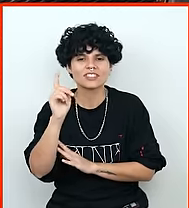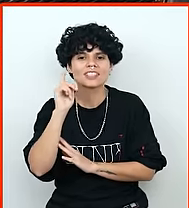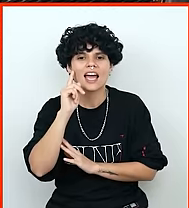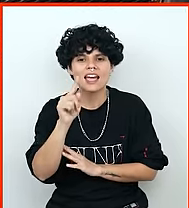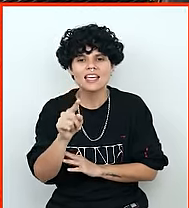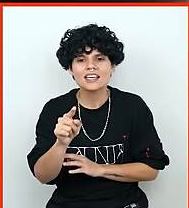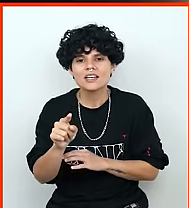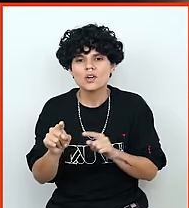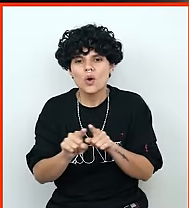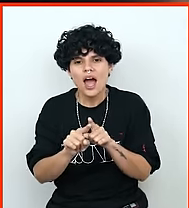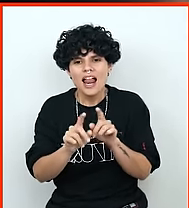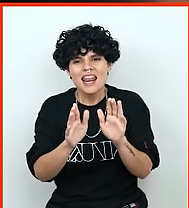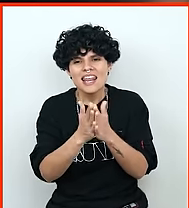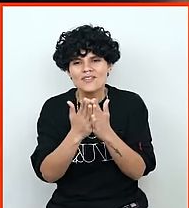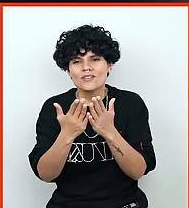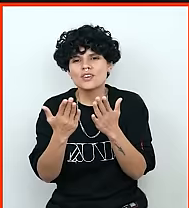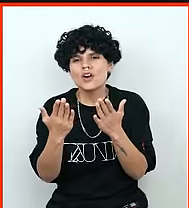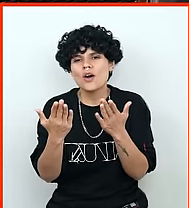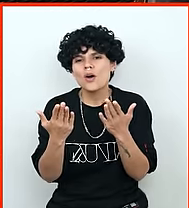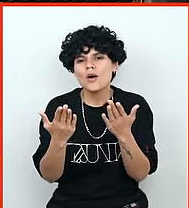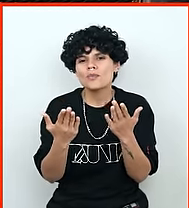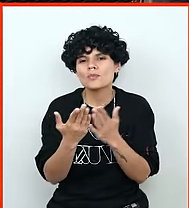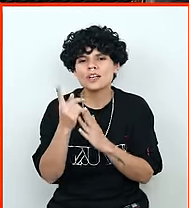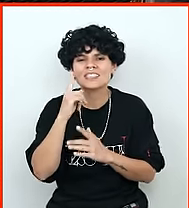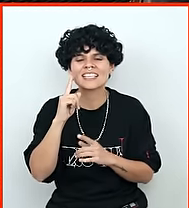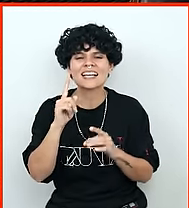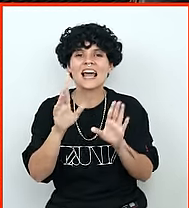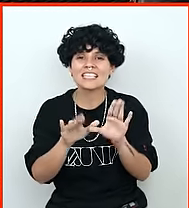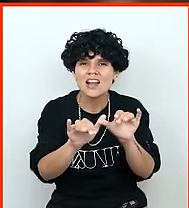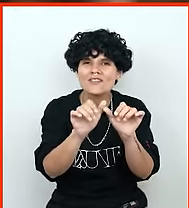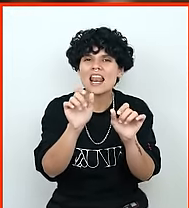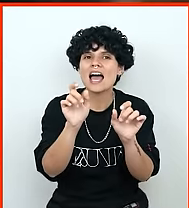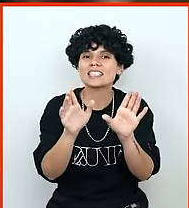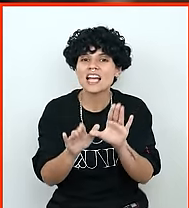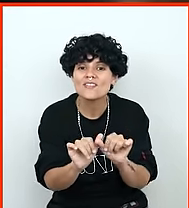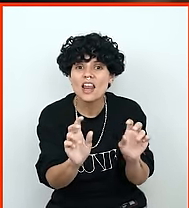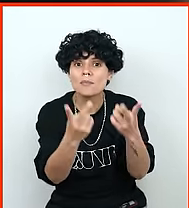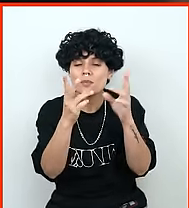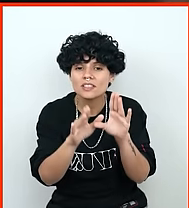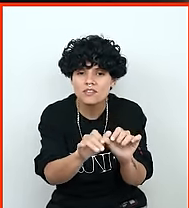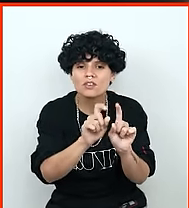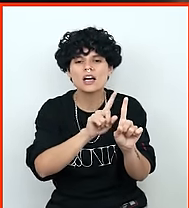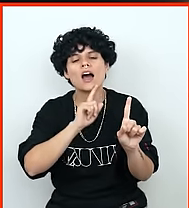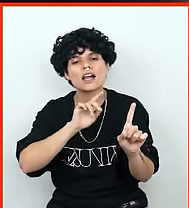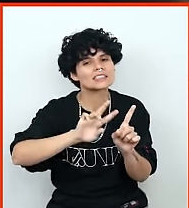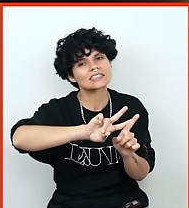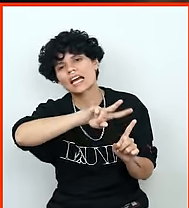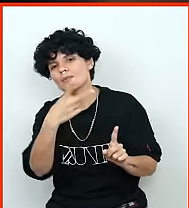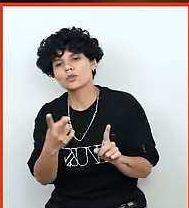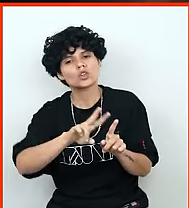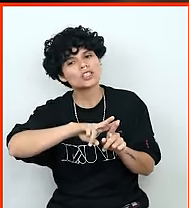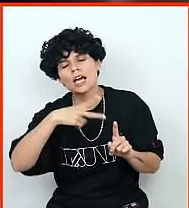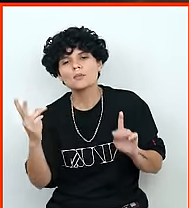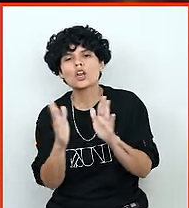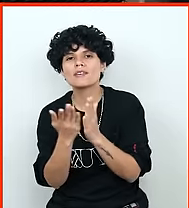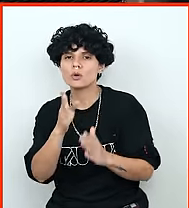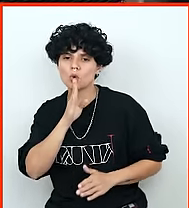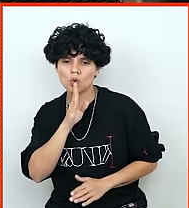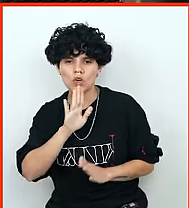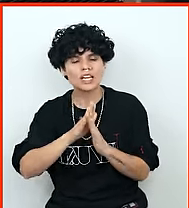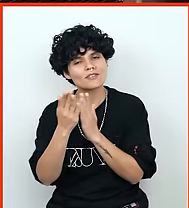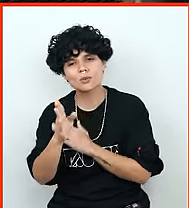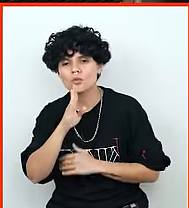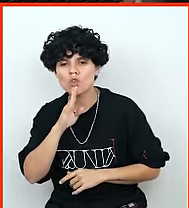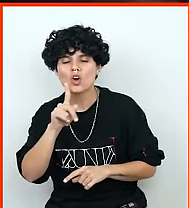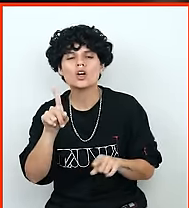colectivo, así como el libro mudo, ¿cachai? Logré borrar un poco el Salven a las Palomas y el otro, y es como, puta, el libro mudo, ya, escuchemos el libro mudo, ¿cachai? Y hacer